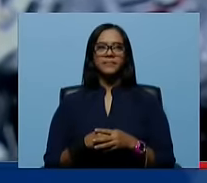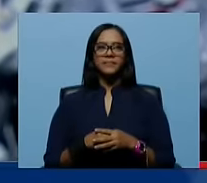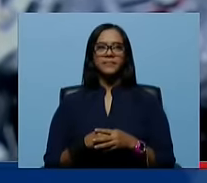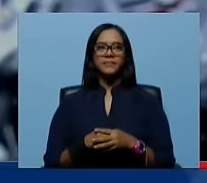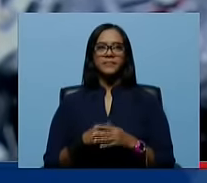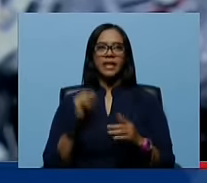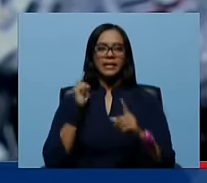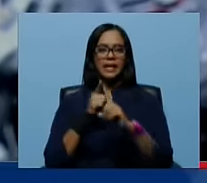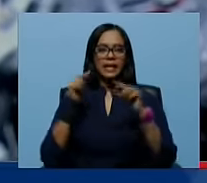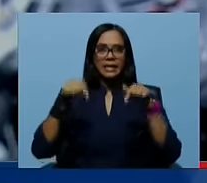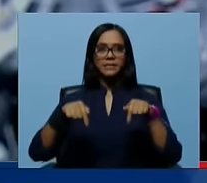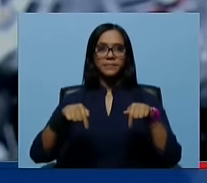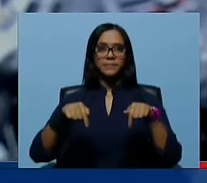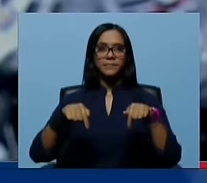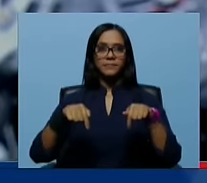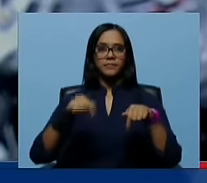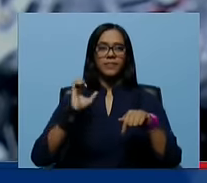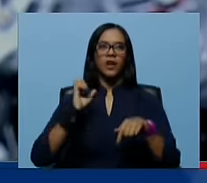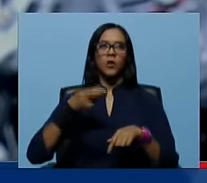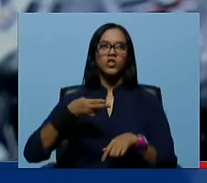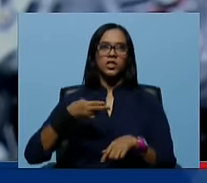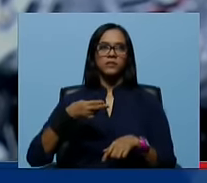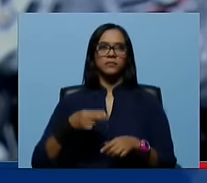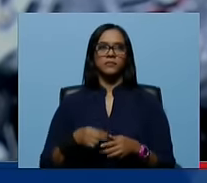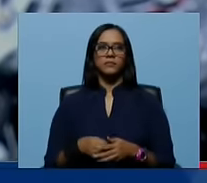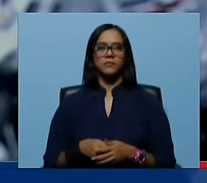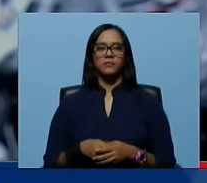Desde aquí, de coche.